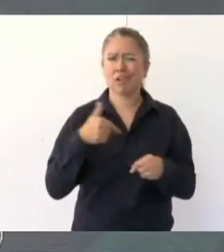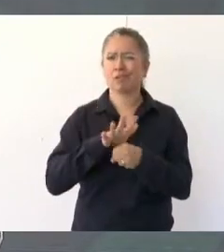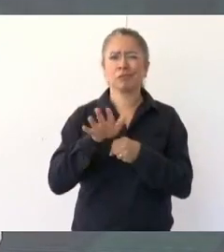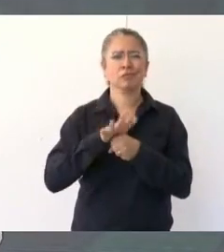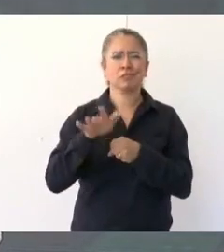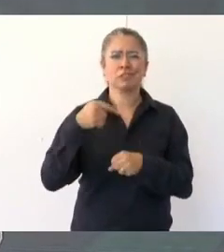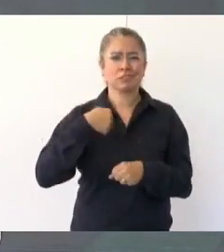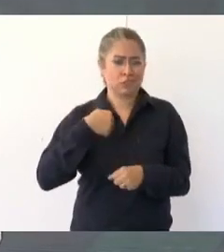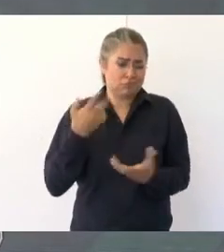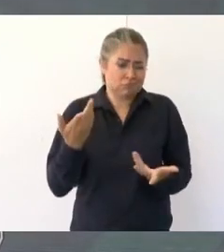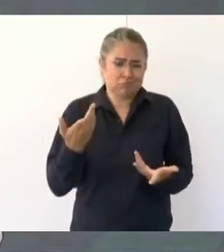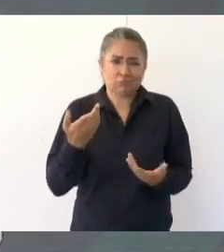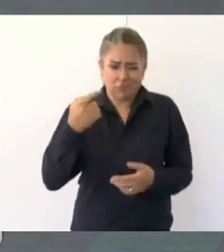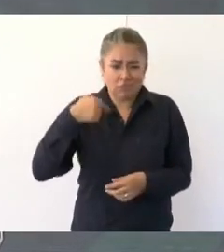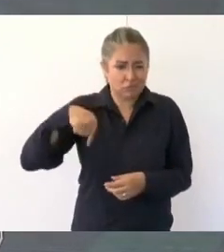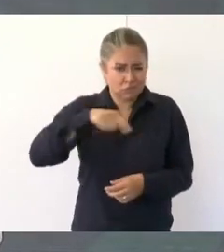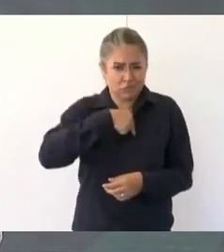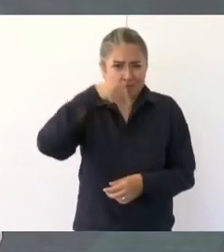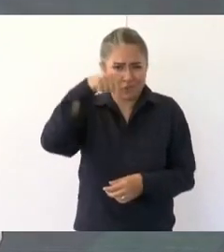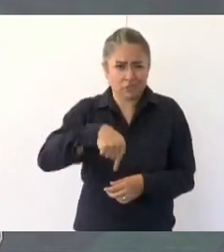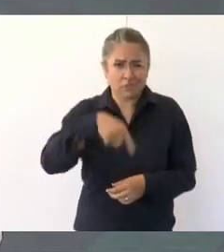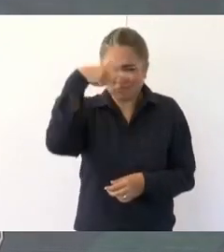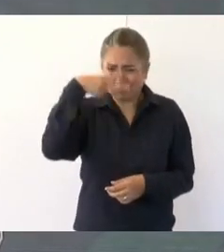más, México